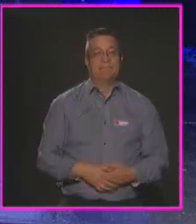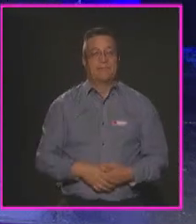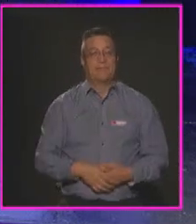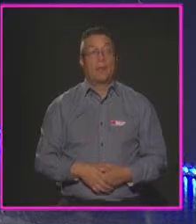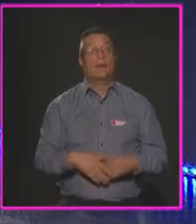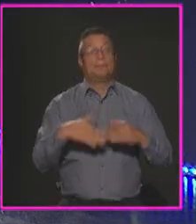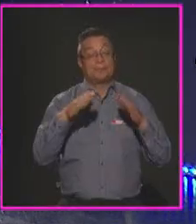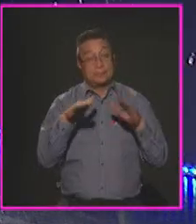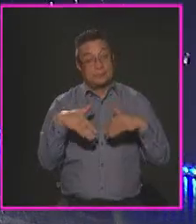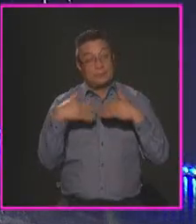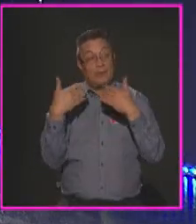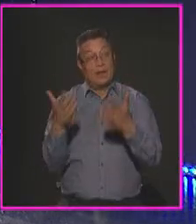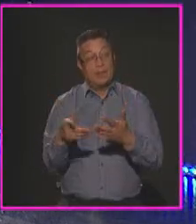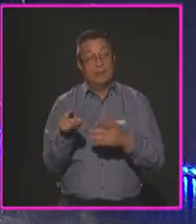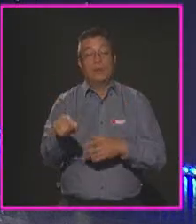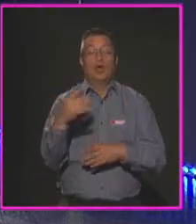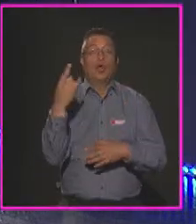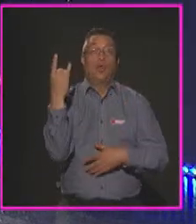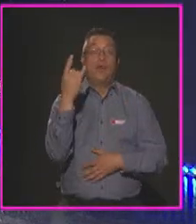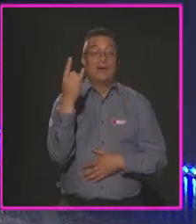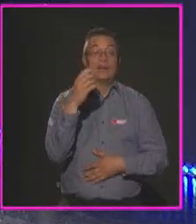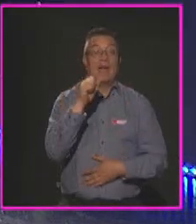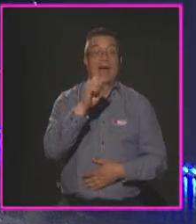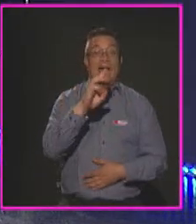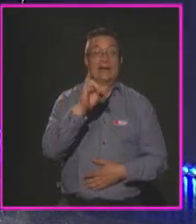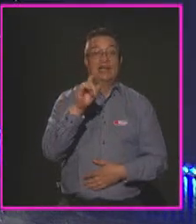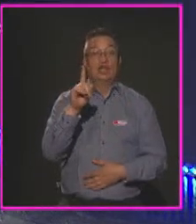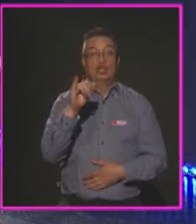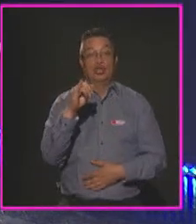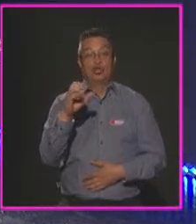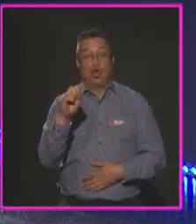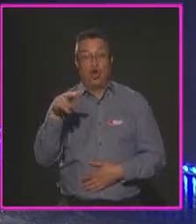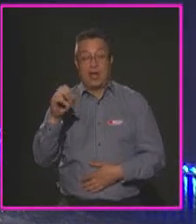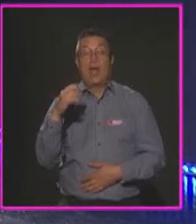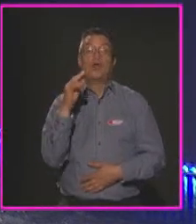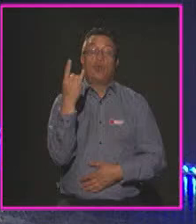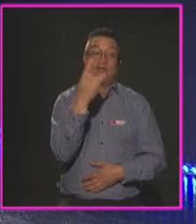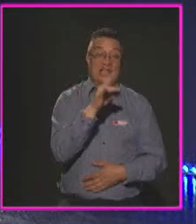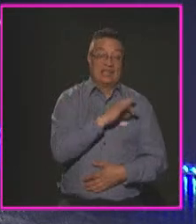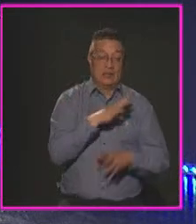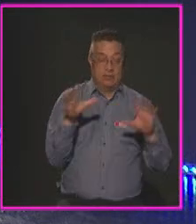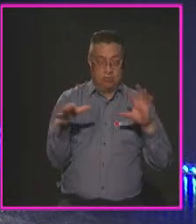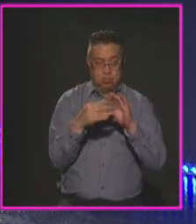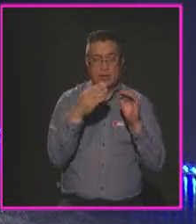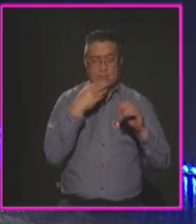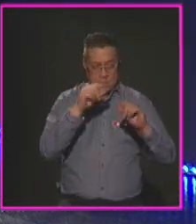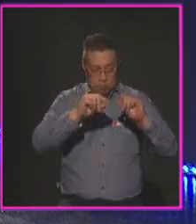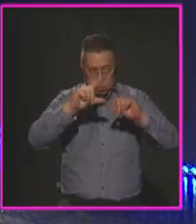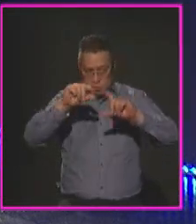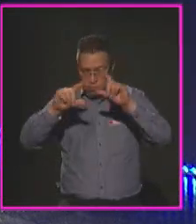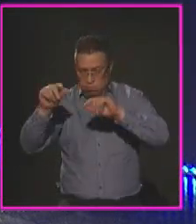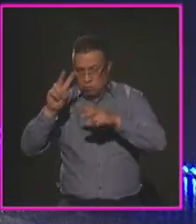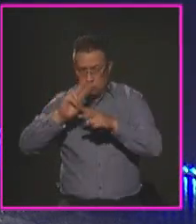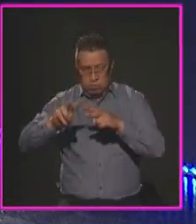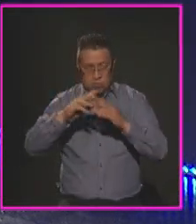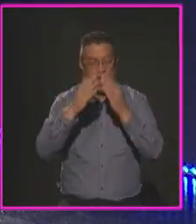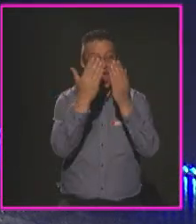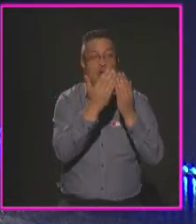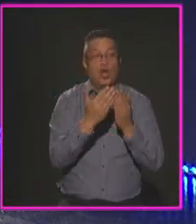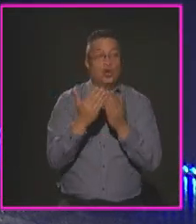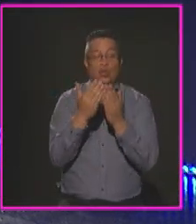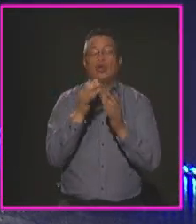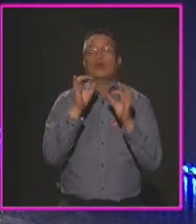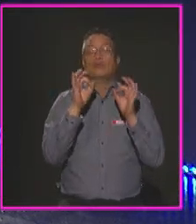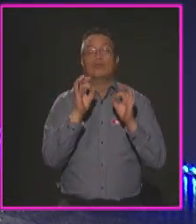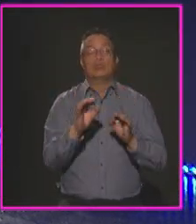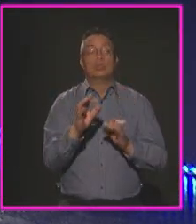Y después otros de la Universidad de Arizona, también con la Universidad de Chile, se desarrollaron índices, etcétera, etcétera, y concluyeron que,